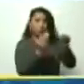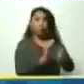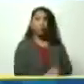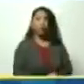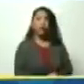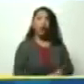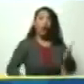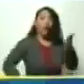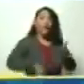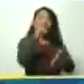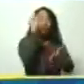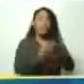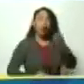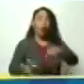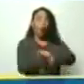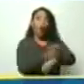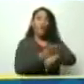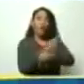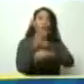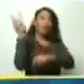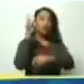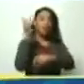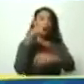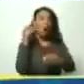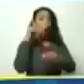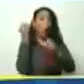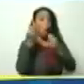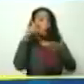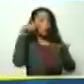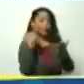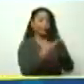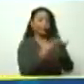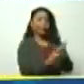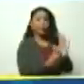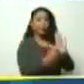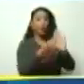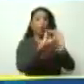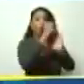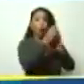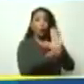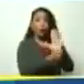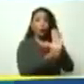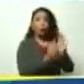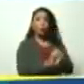firmado entre el gobierno de Venezuela como consta en el documento